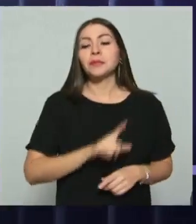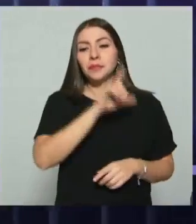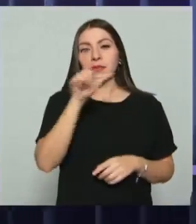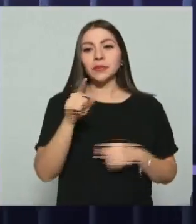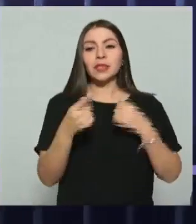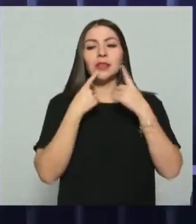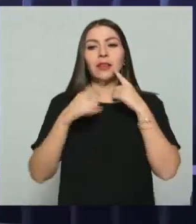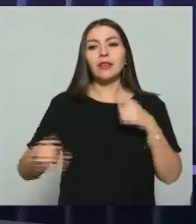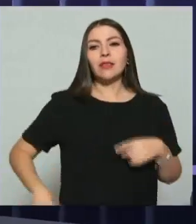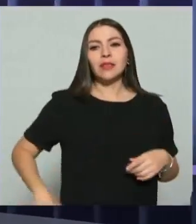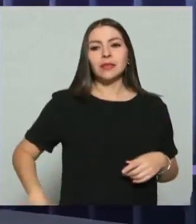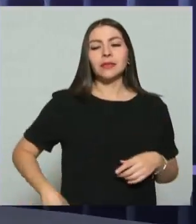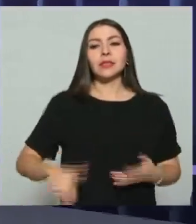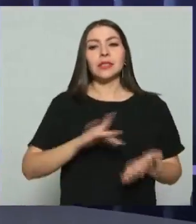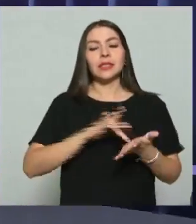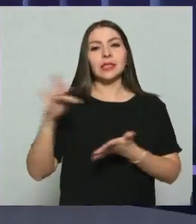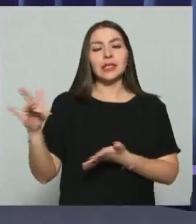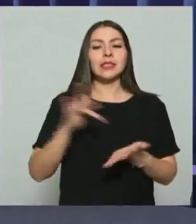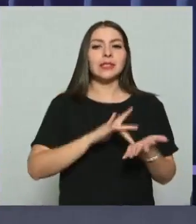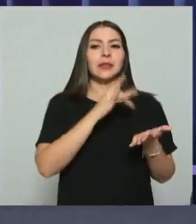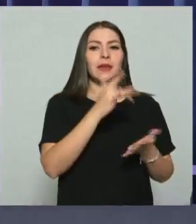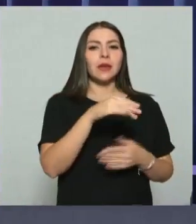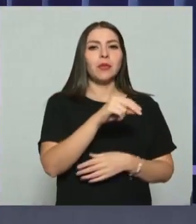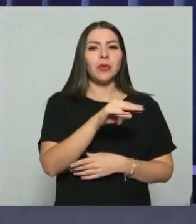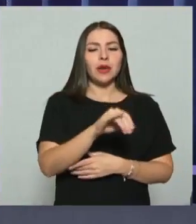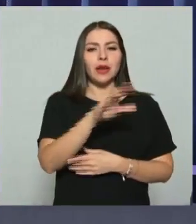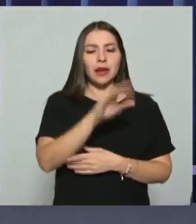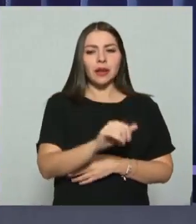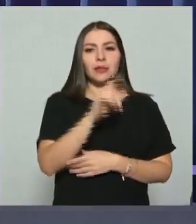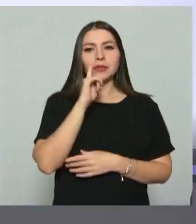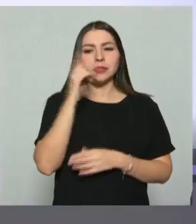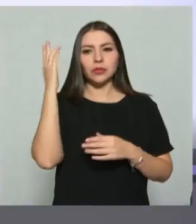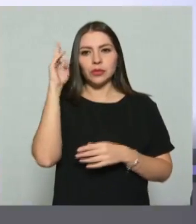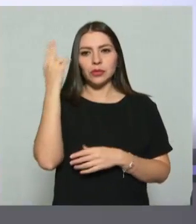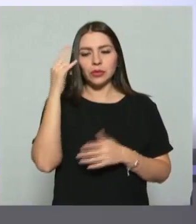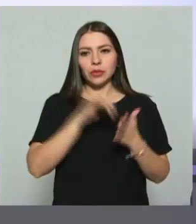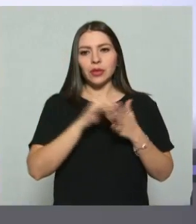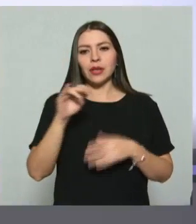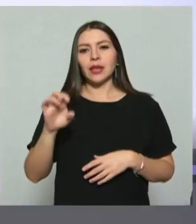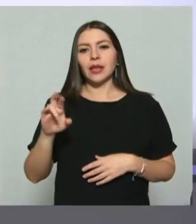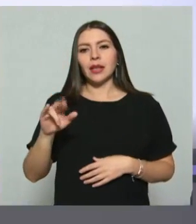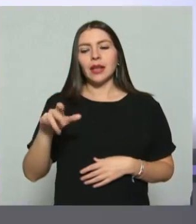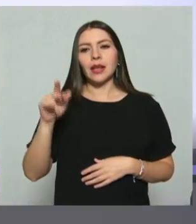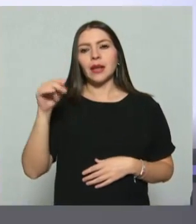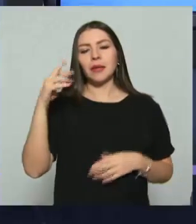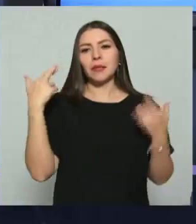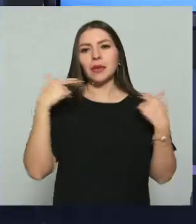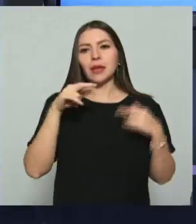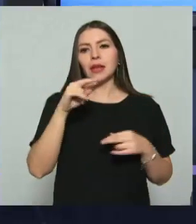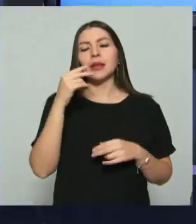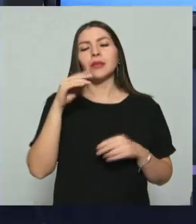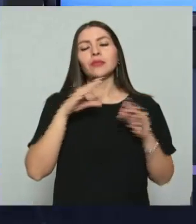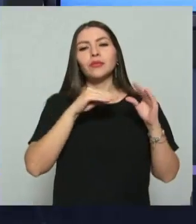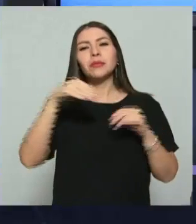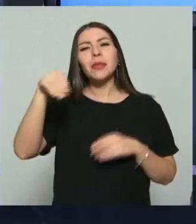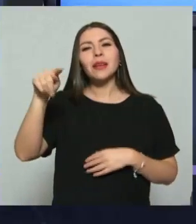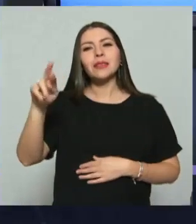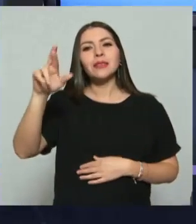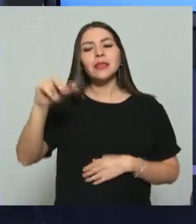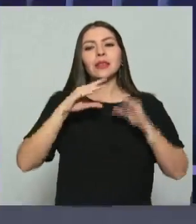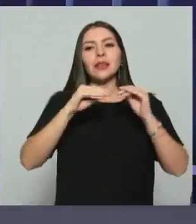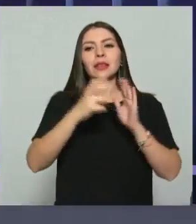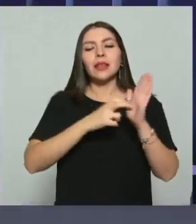debate interesante. Gracias, Mónica Rodríguez, nutrióloga por la Universidad de Nueva York, y Erika Frique, maestra en marketing alimenticio y educadora en